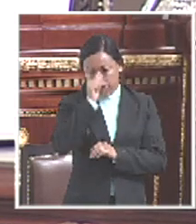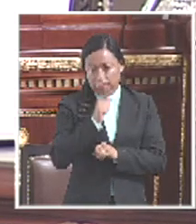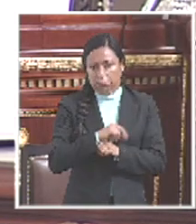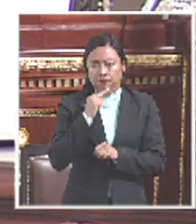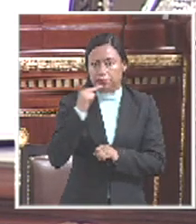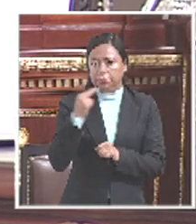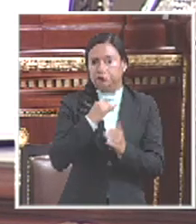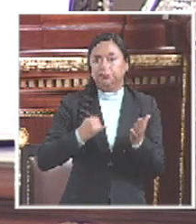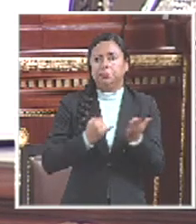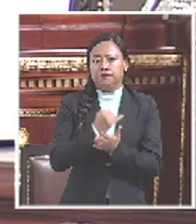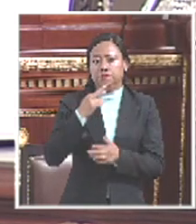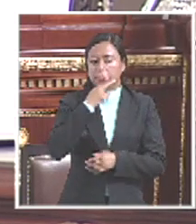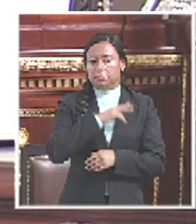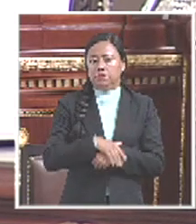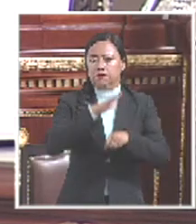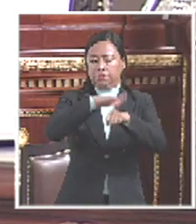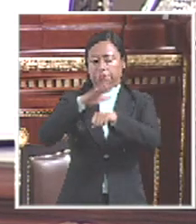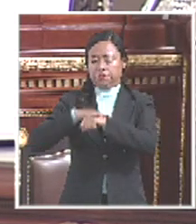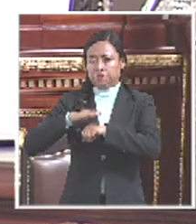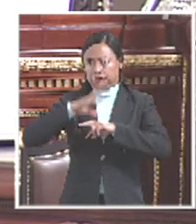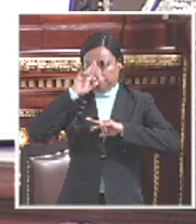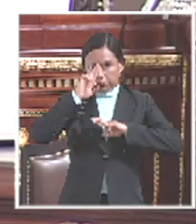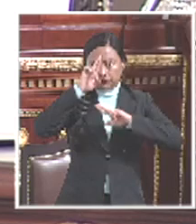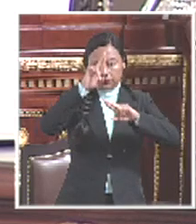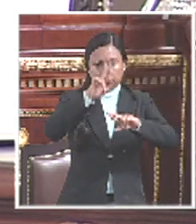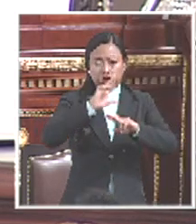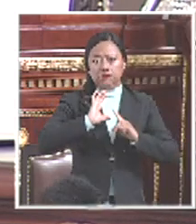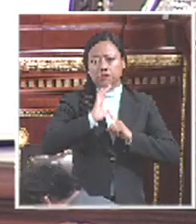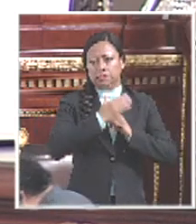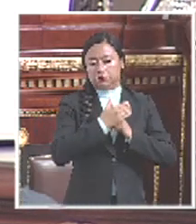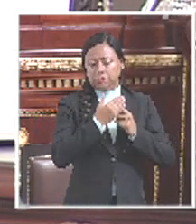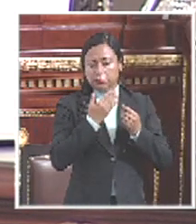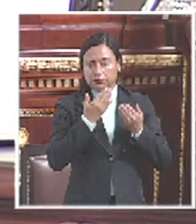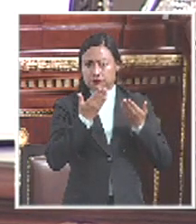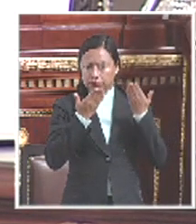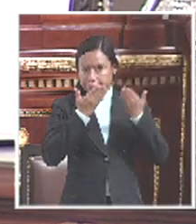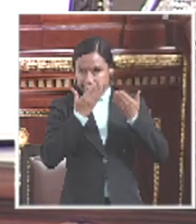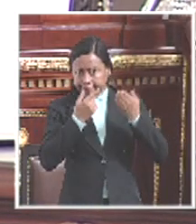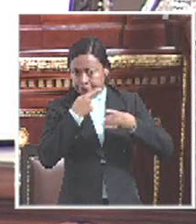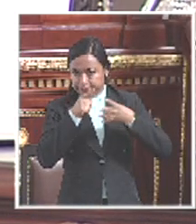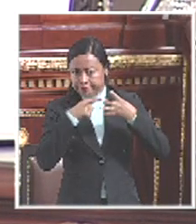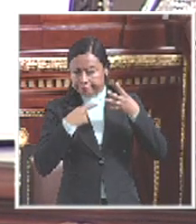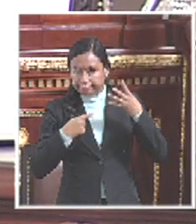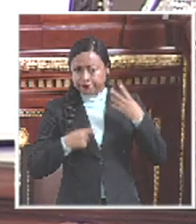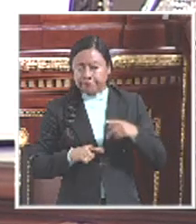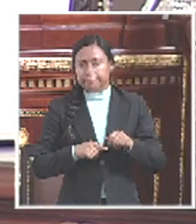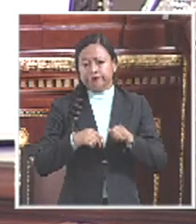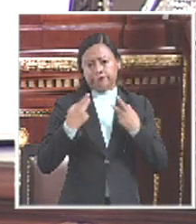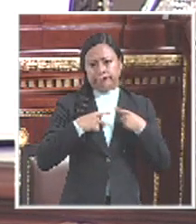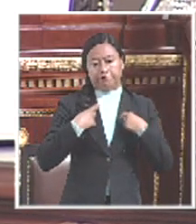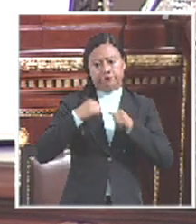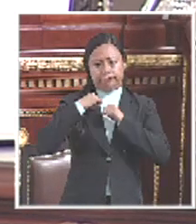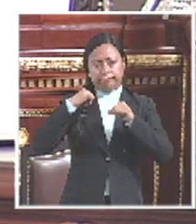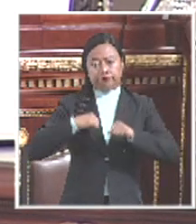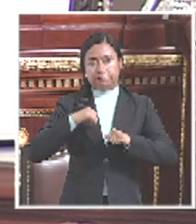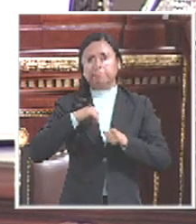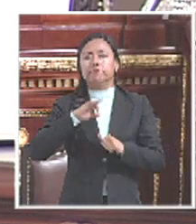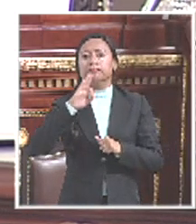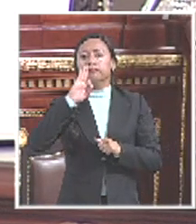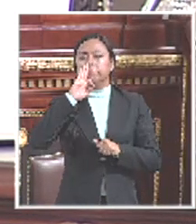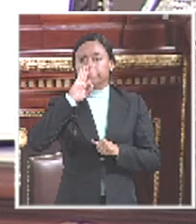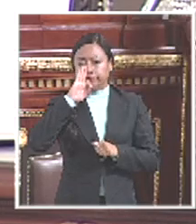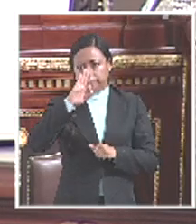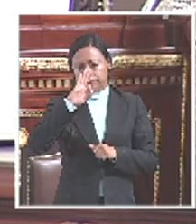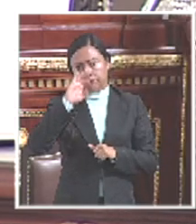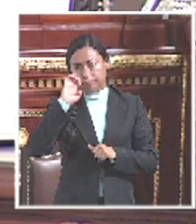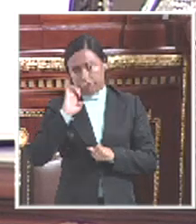resolución, por el que se exhorta respetuosamente a la Comisión de Evaluación encargada de designación de la persona titular de la Fiscalía Especializada para